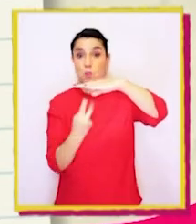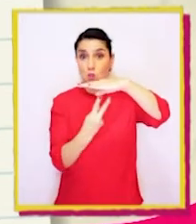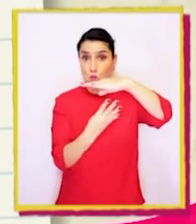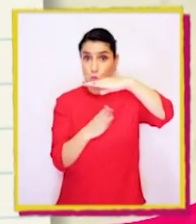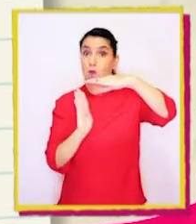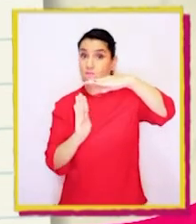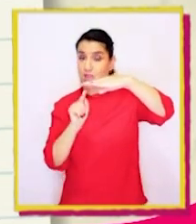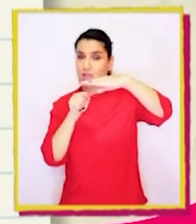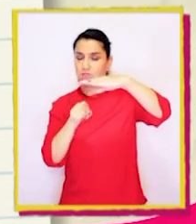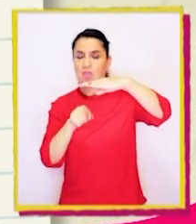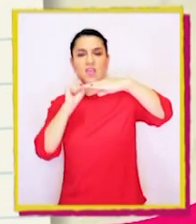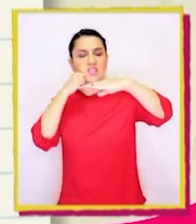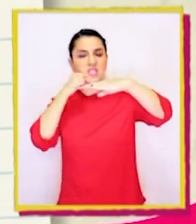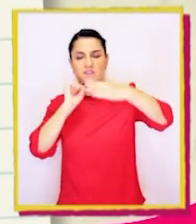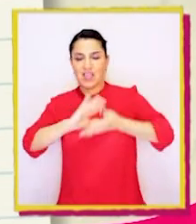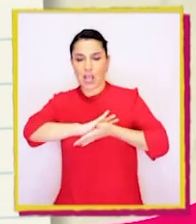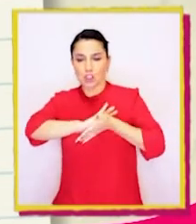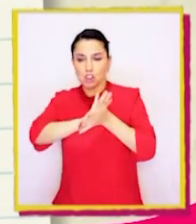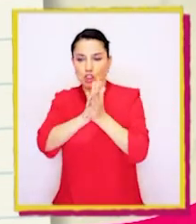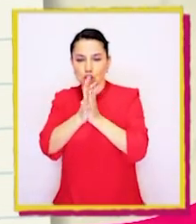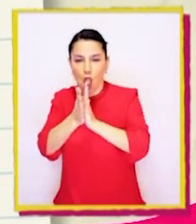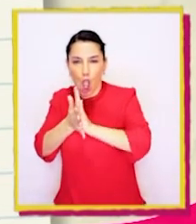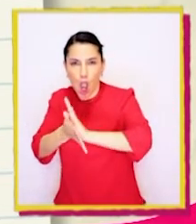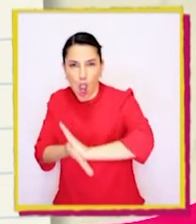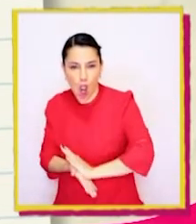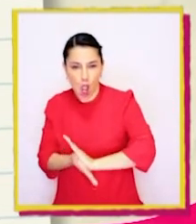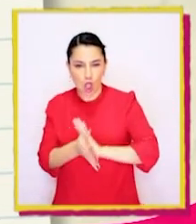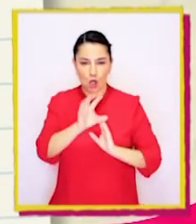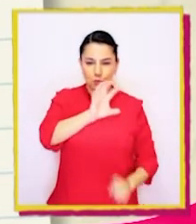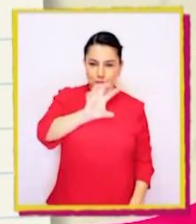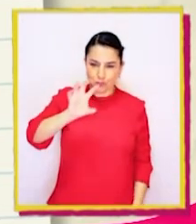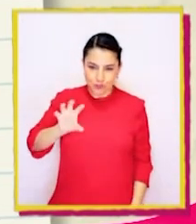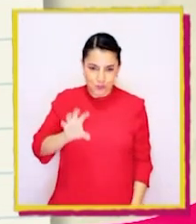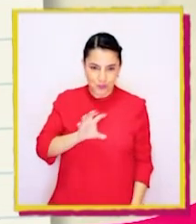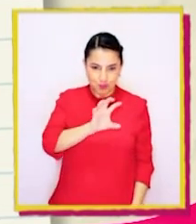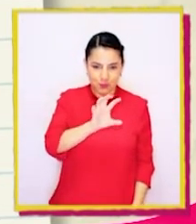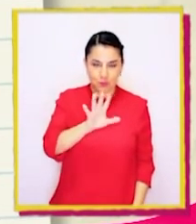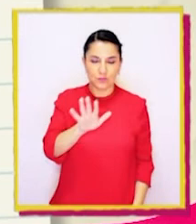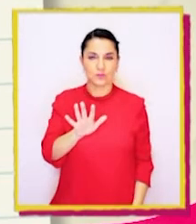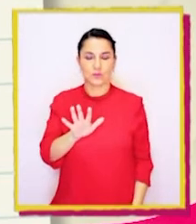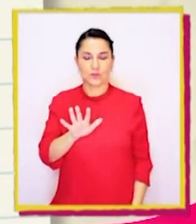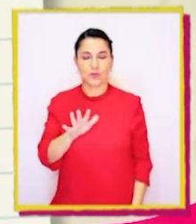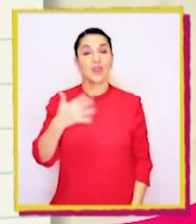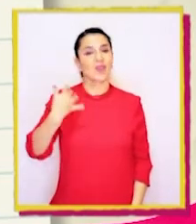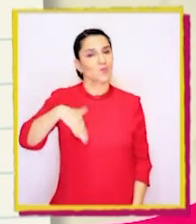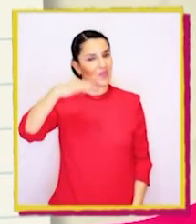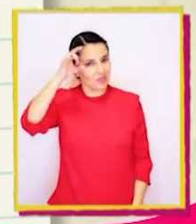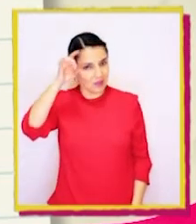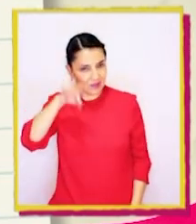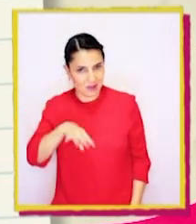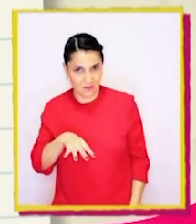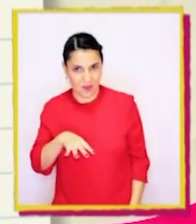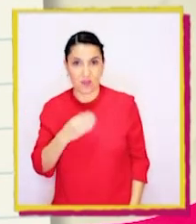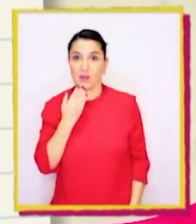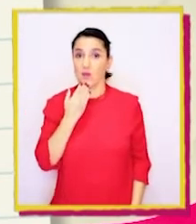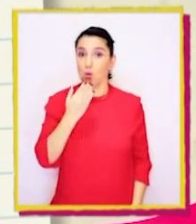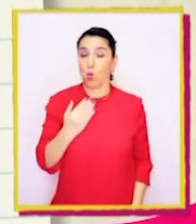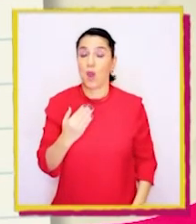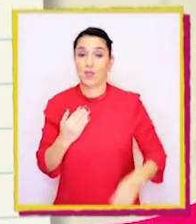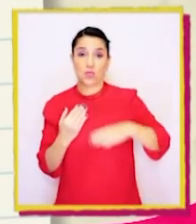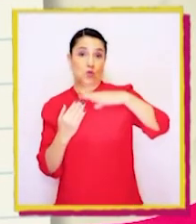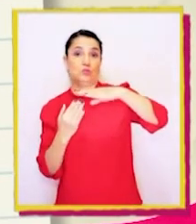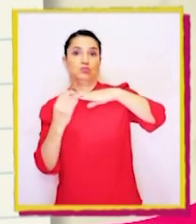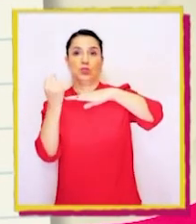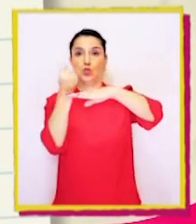denominador representa las partes totales en que se dividió el entero. Es importante saber que cada vez que